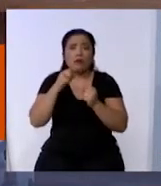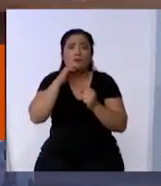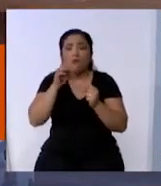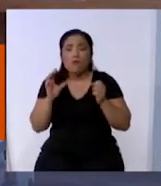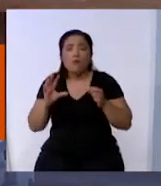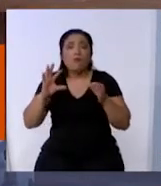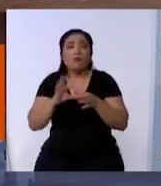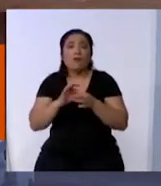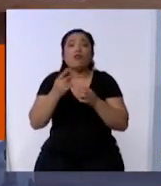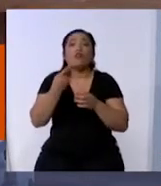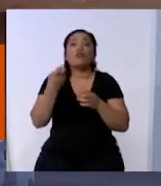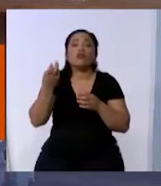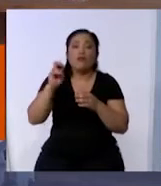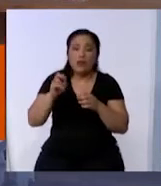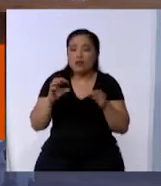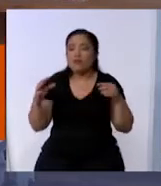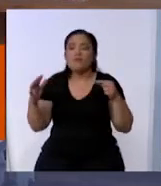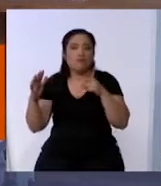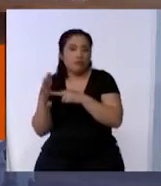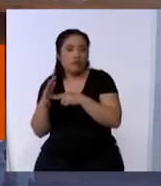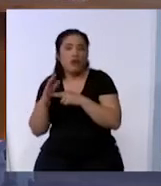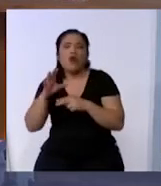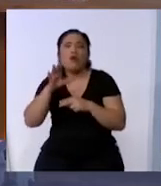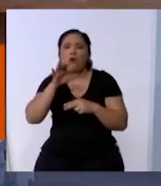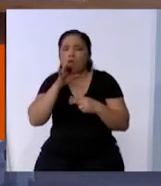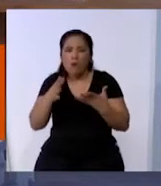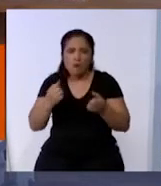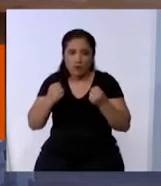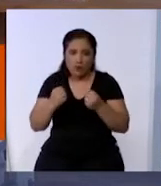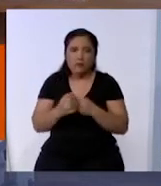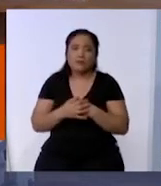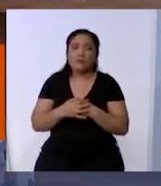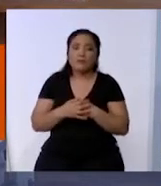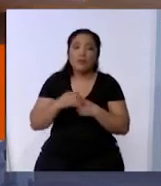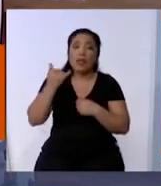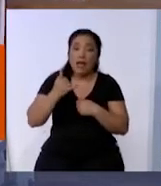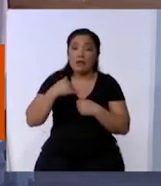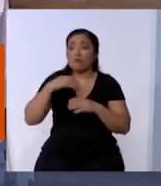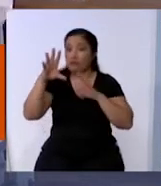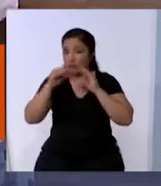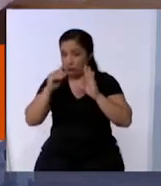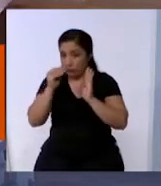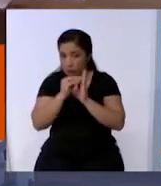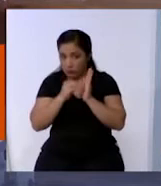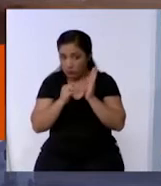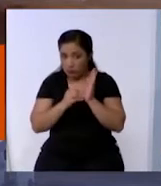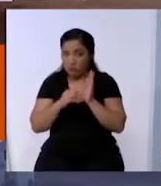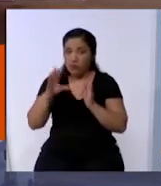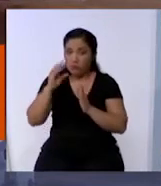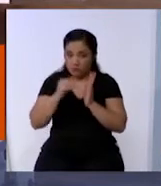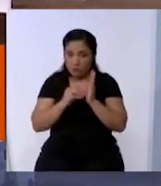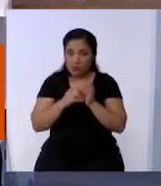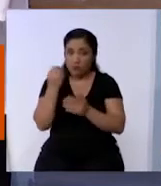a una fuente de 220 volt. Tenemos, ¿verdad?, el dato. Sí. Allá se ve la herradura, eso